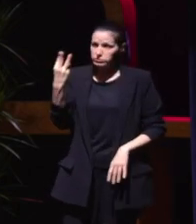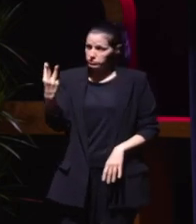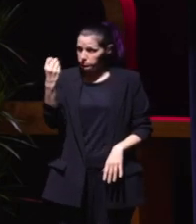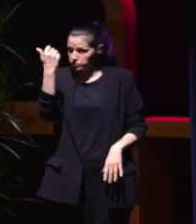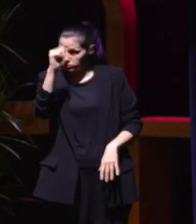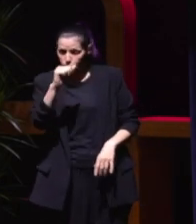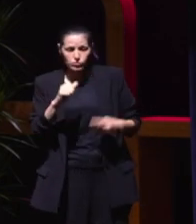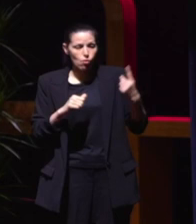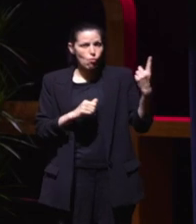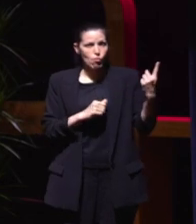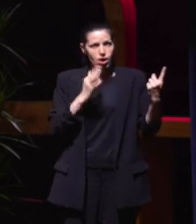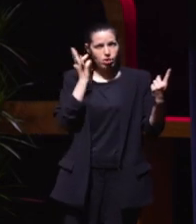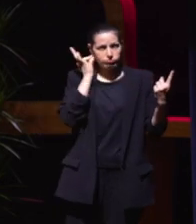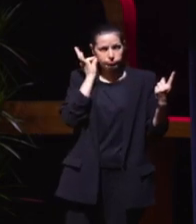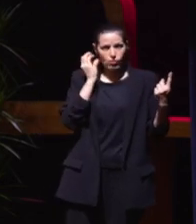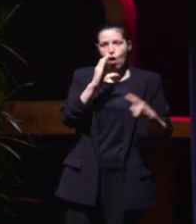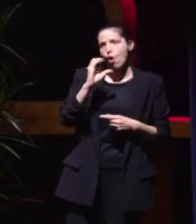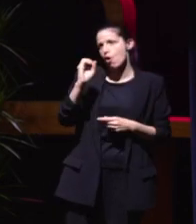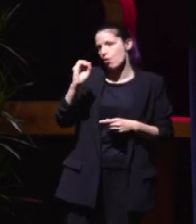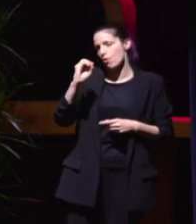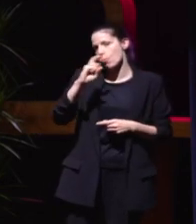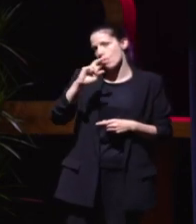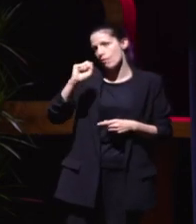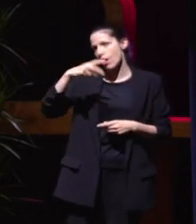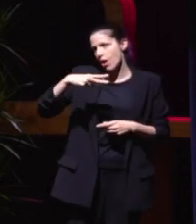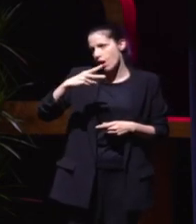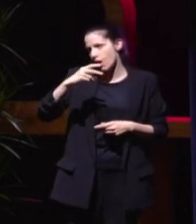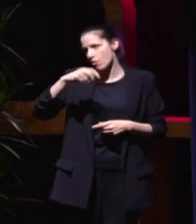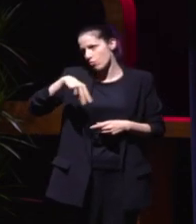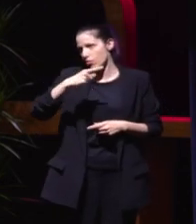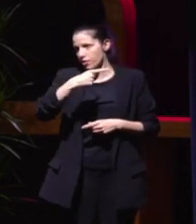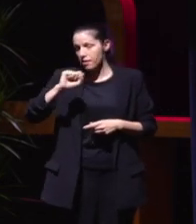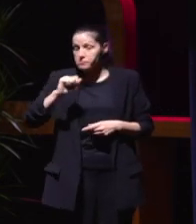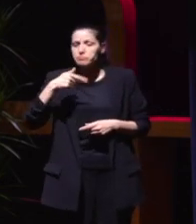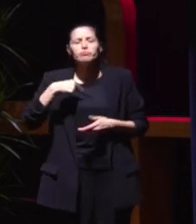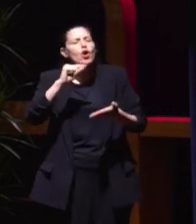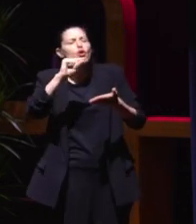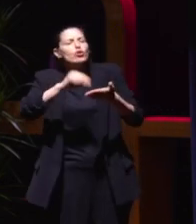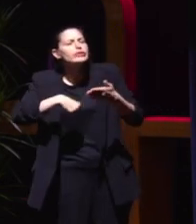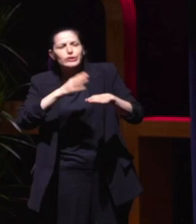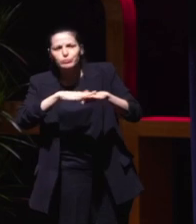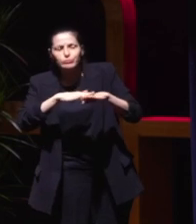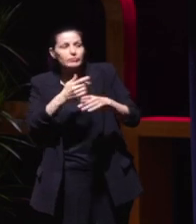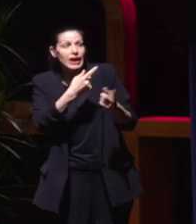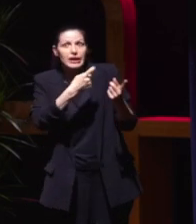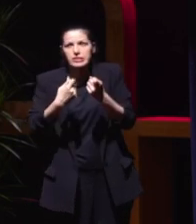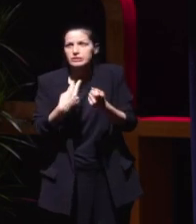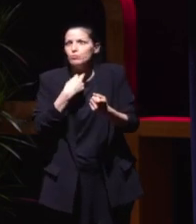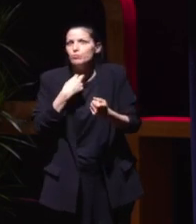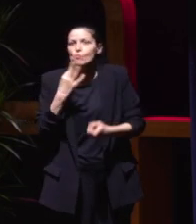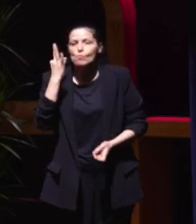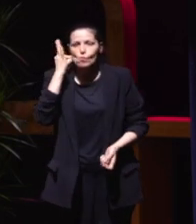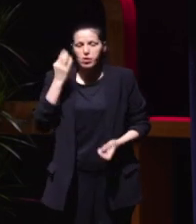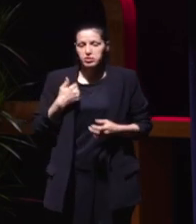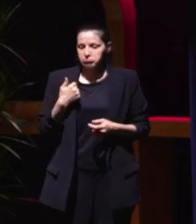era covadonga espeso y a mí me dijeron Bueno a ti te Porque necesitamos una voz de mujer y yo